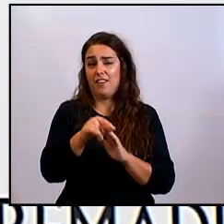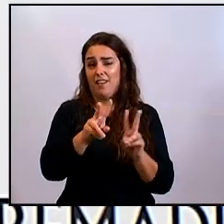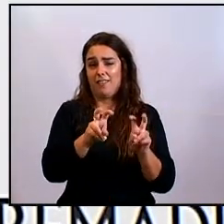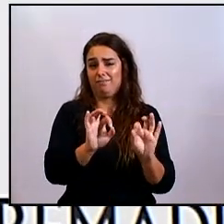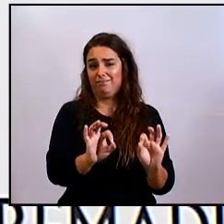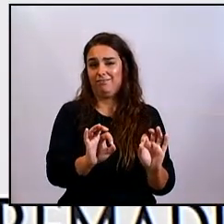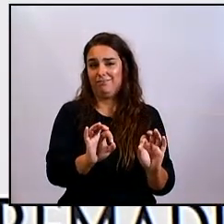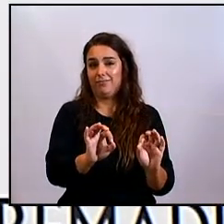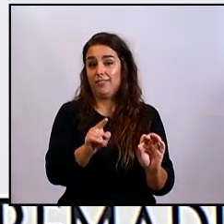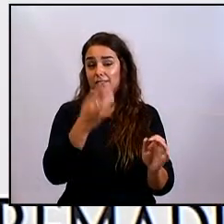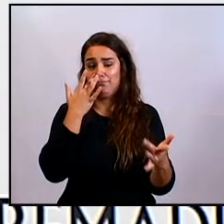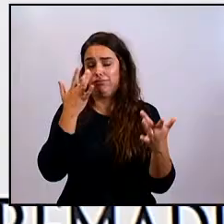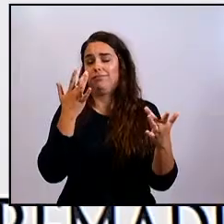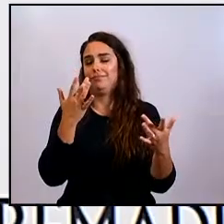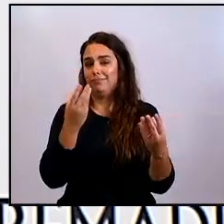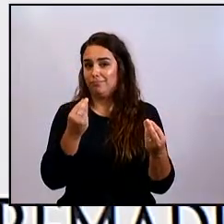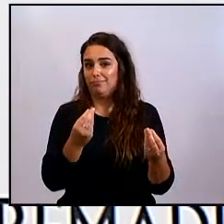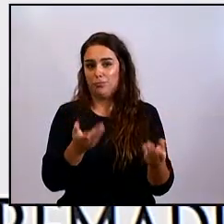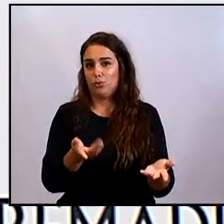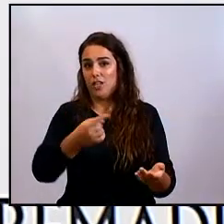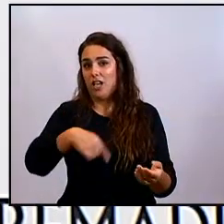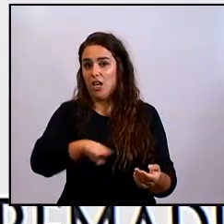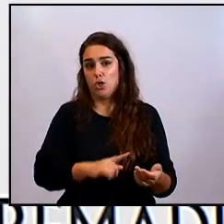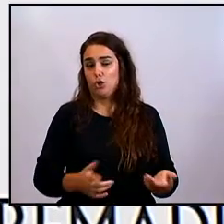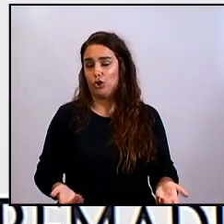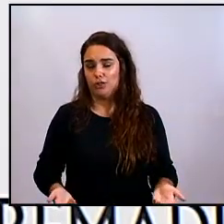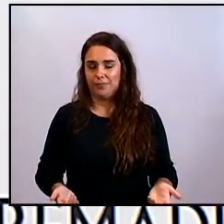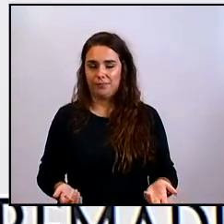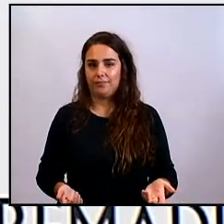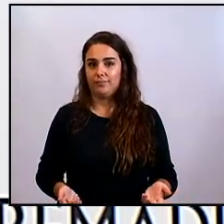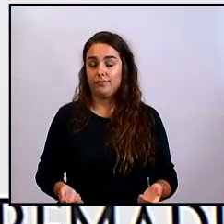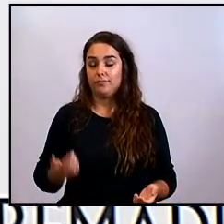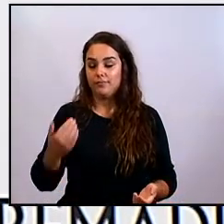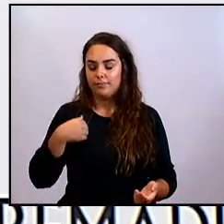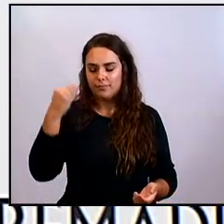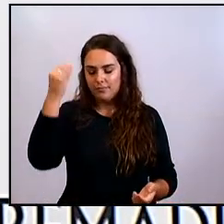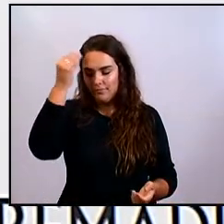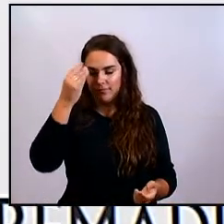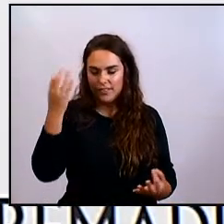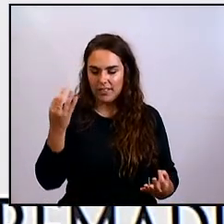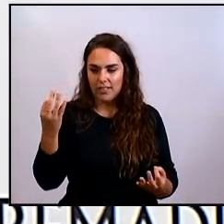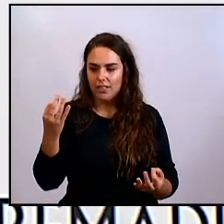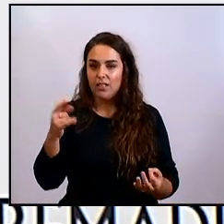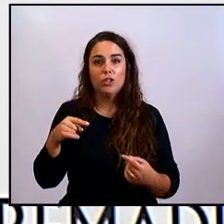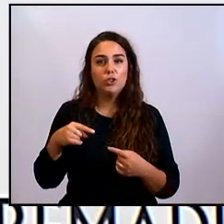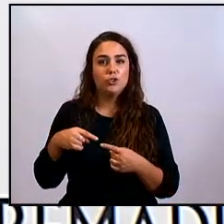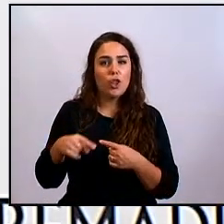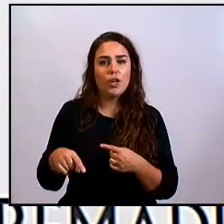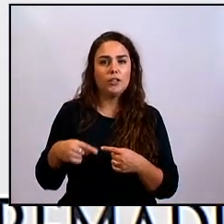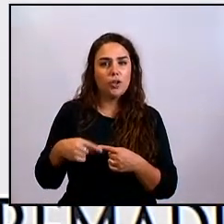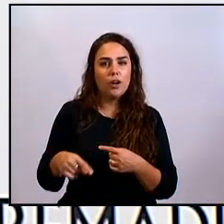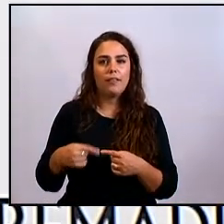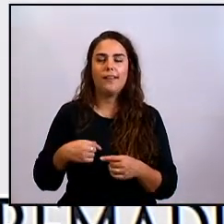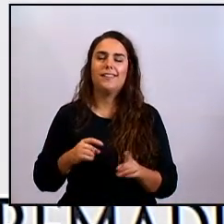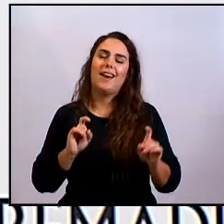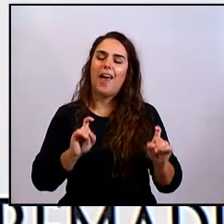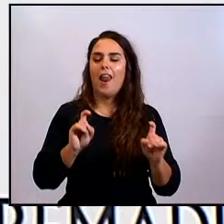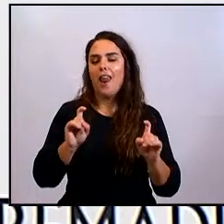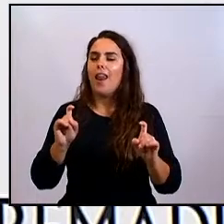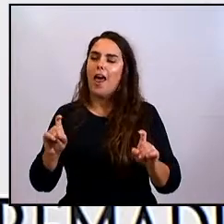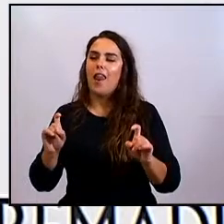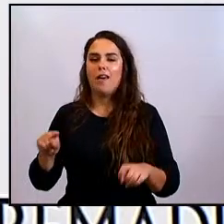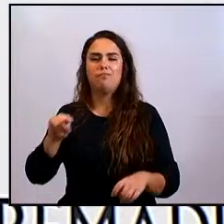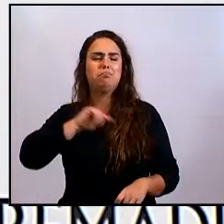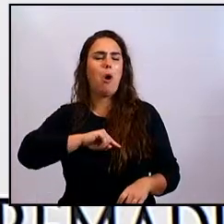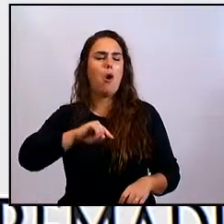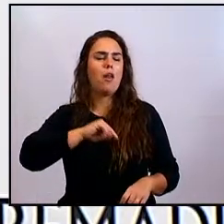se han retratado ellos solitos. A mí lo que me parece es que uno no puede estar todo el día dando lecciones de